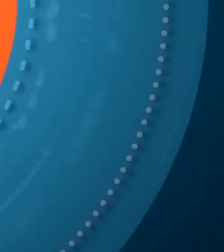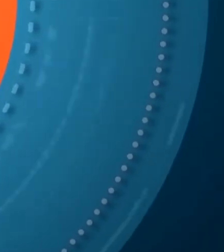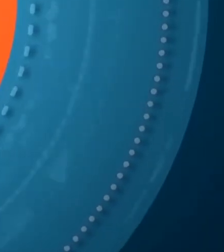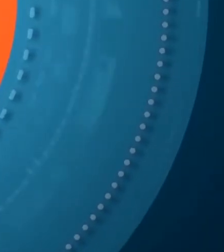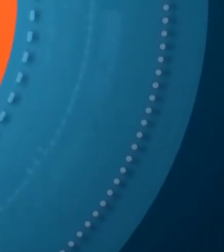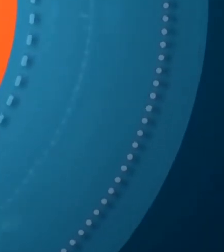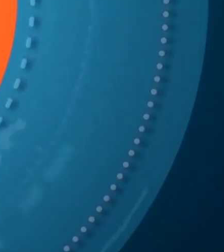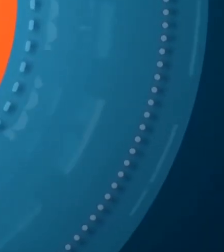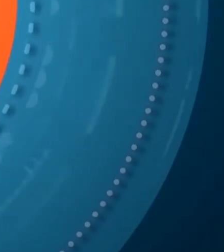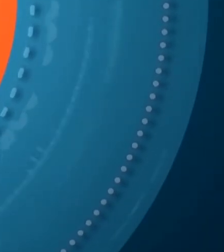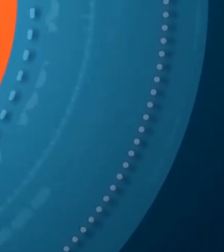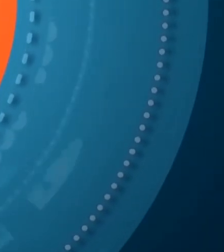¡Gracias!